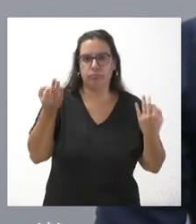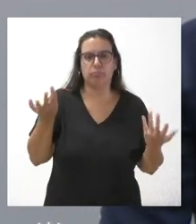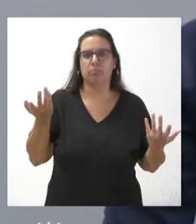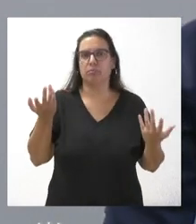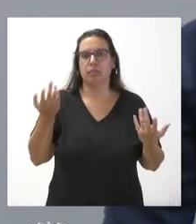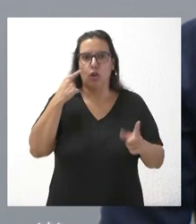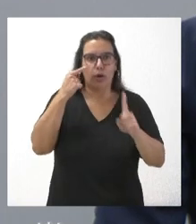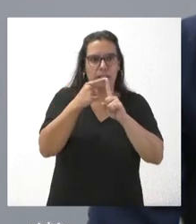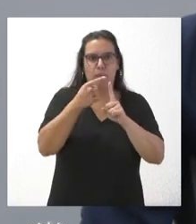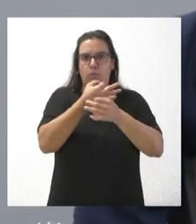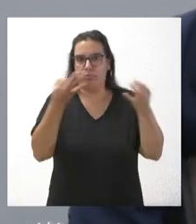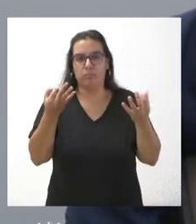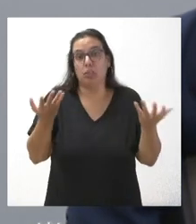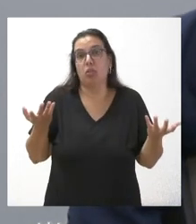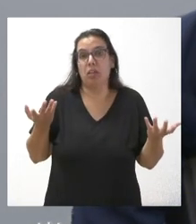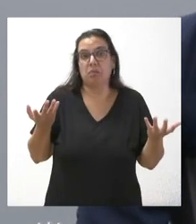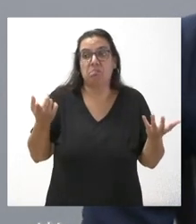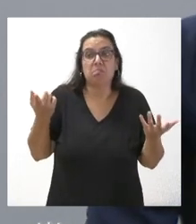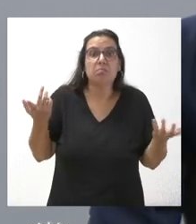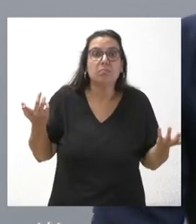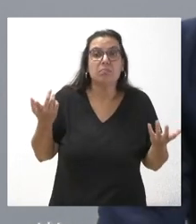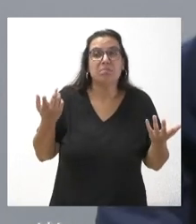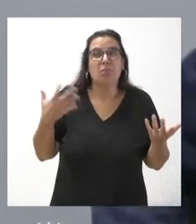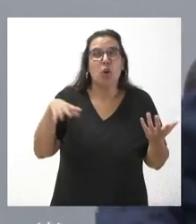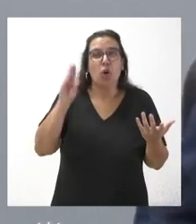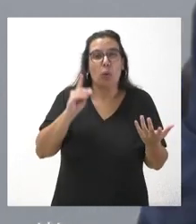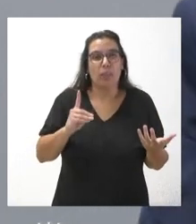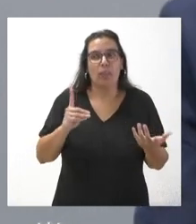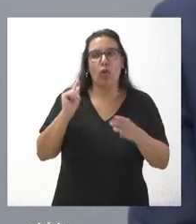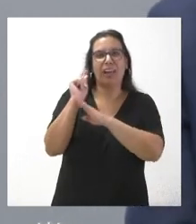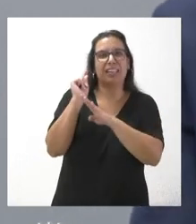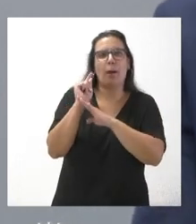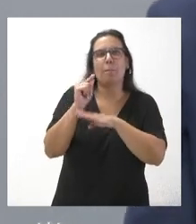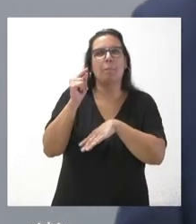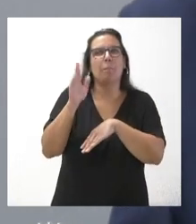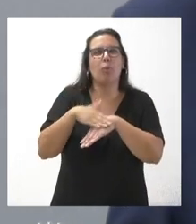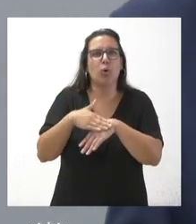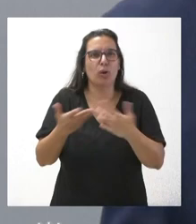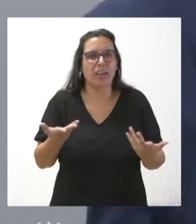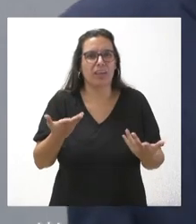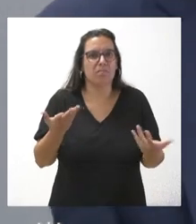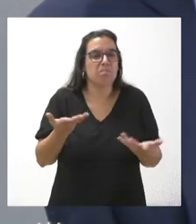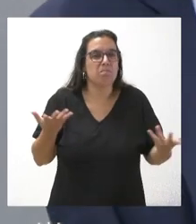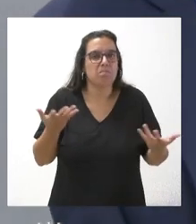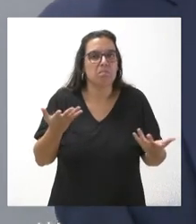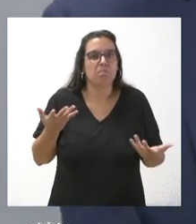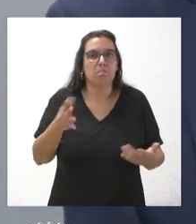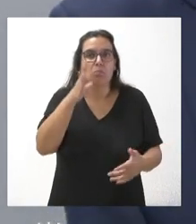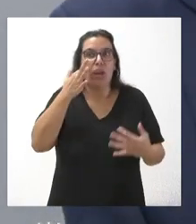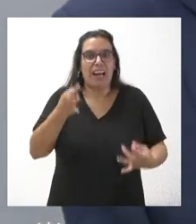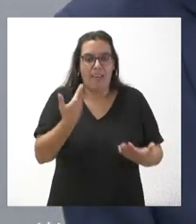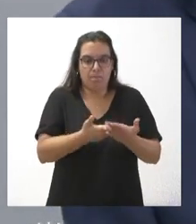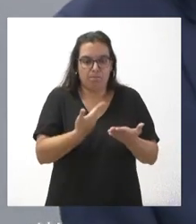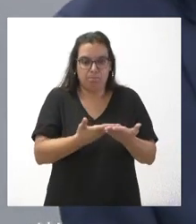fin para el que sirven. Por lo tanto, no entendemos muy bien la crítica dónde está y dónde viene, porque no se basa en